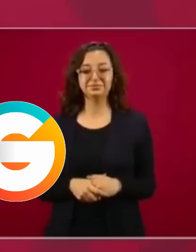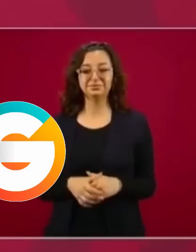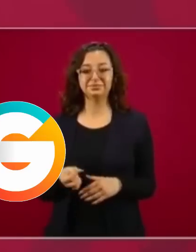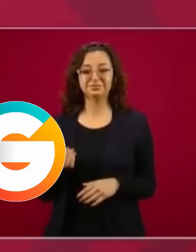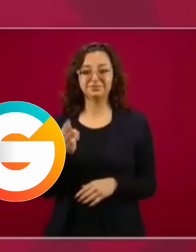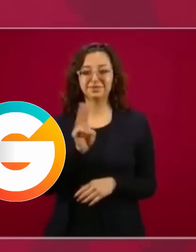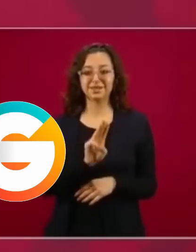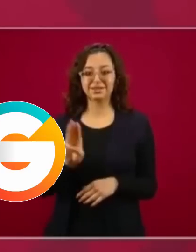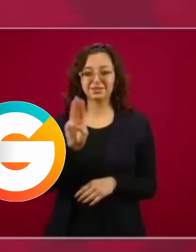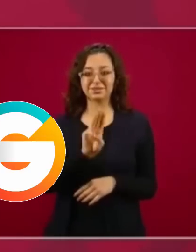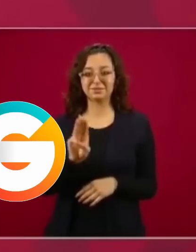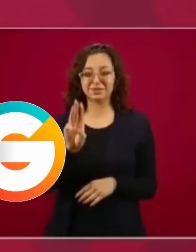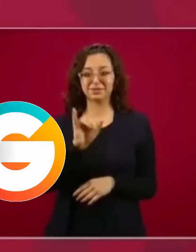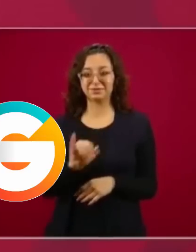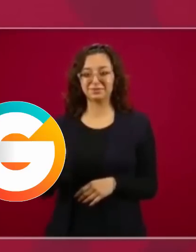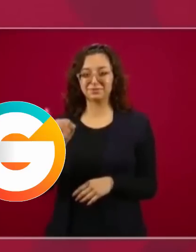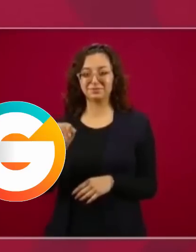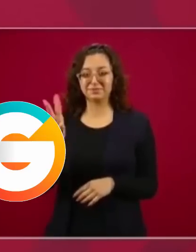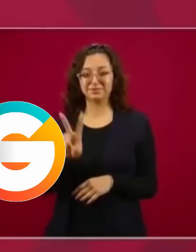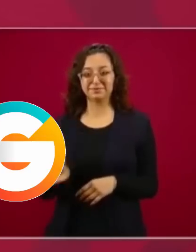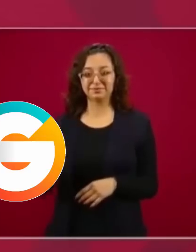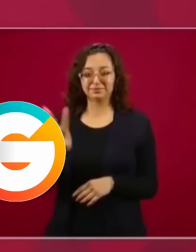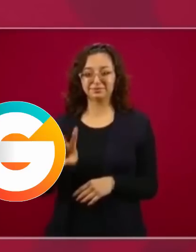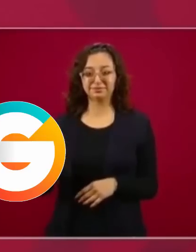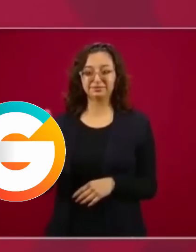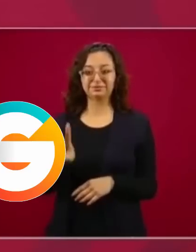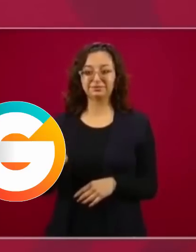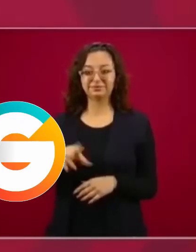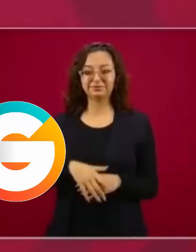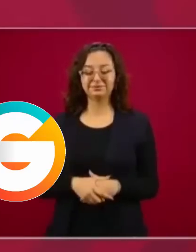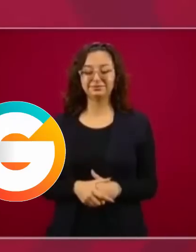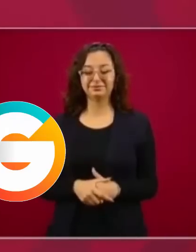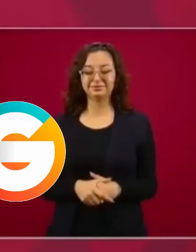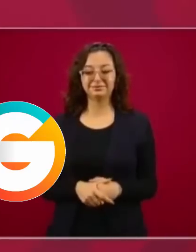Miércoles, jueves y viernes.